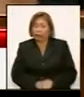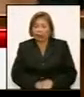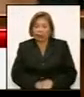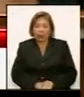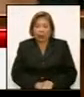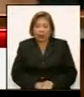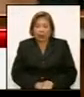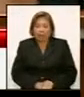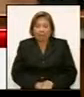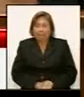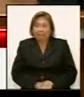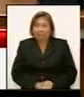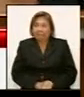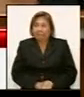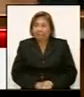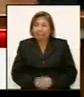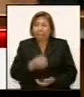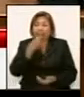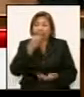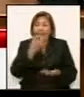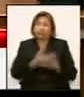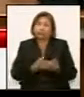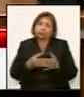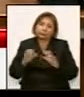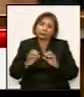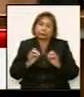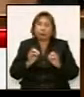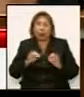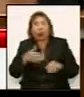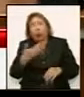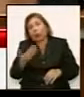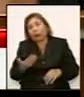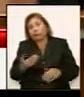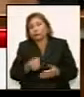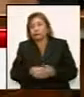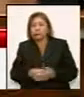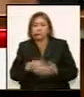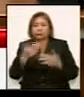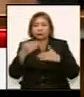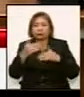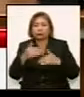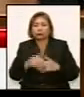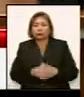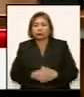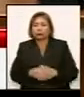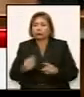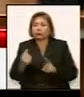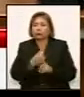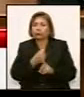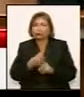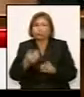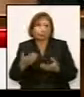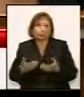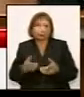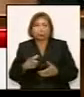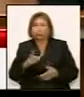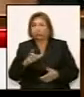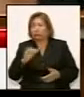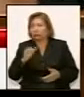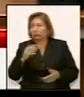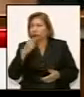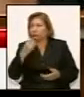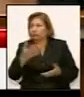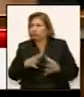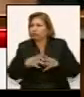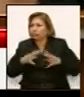que si bien han aparecido existen estos espacios de violencia en línea también existen muchos